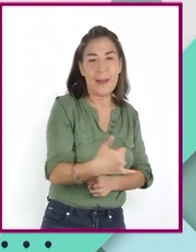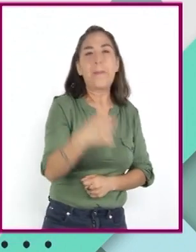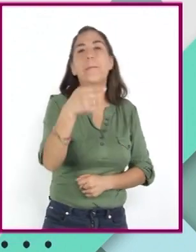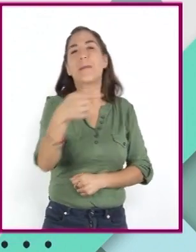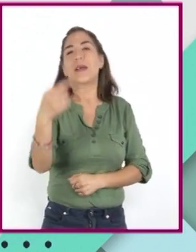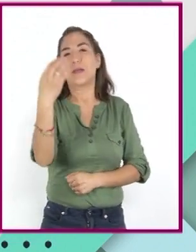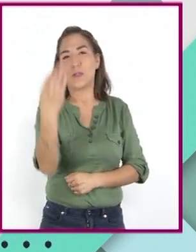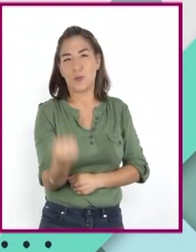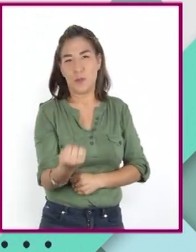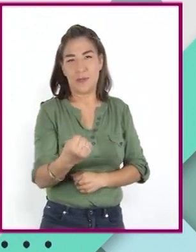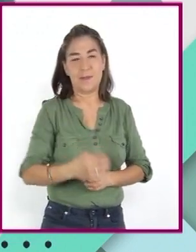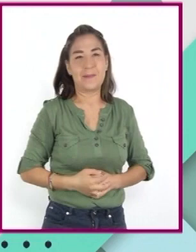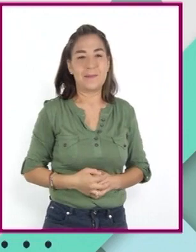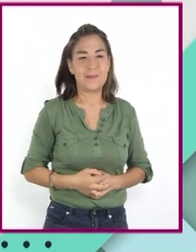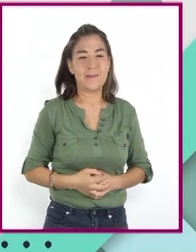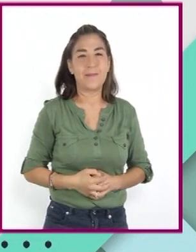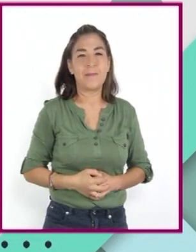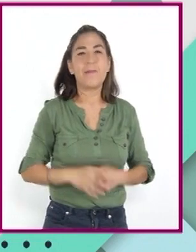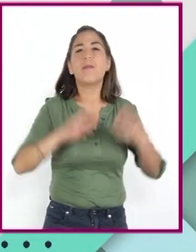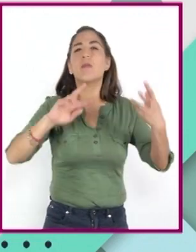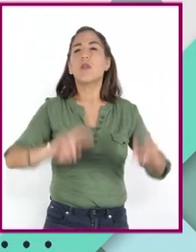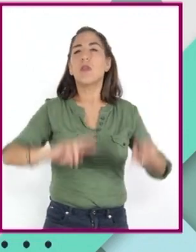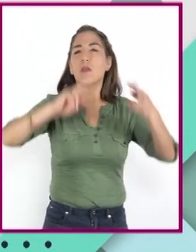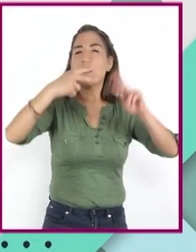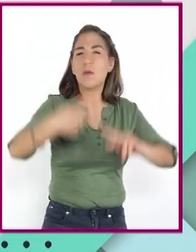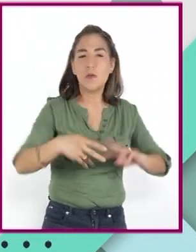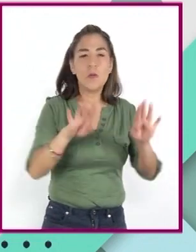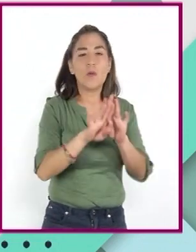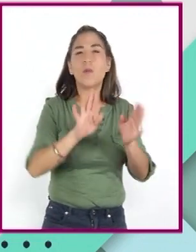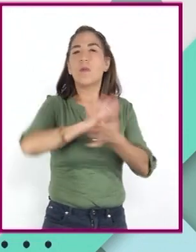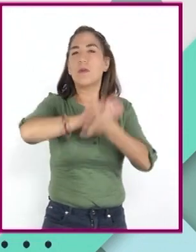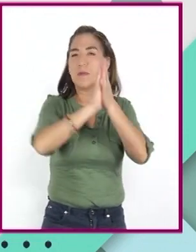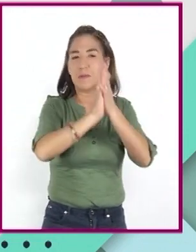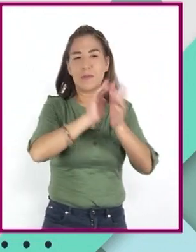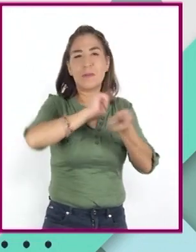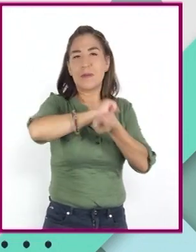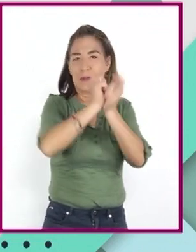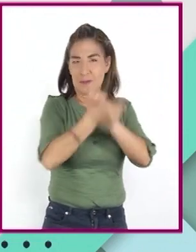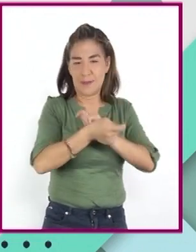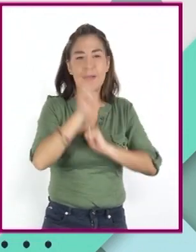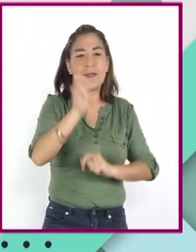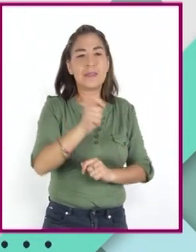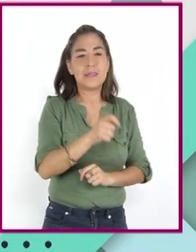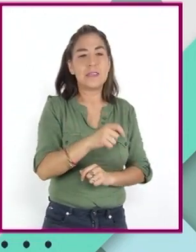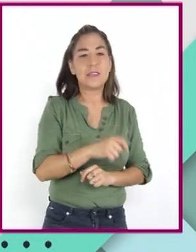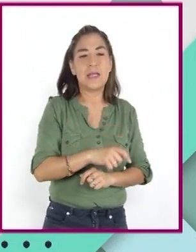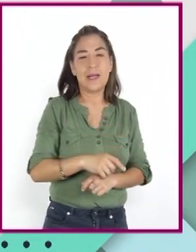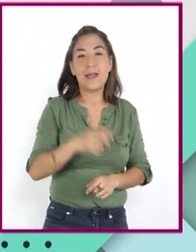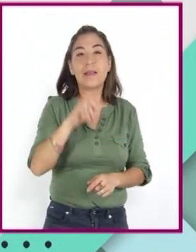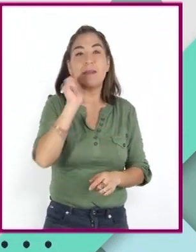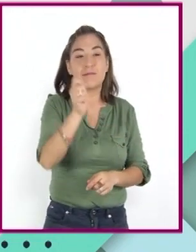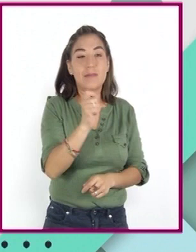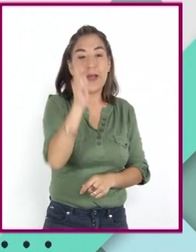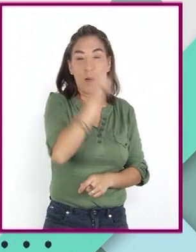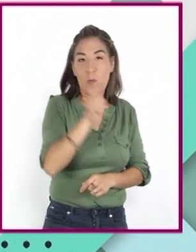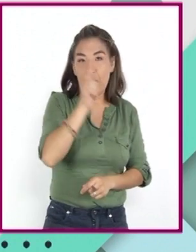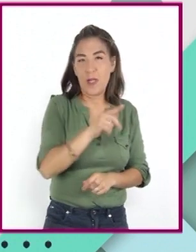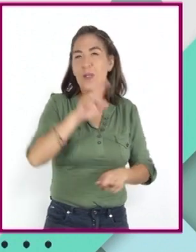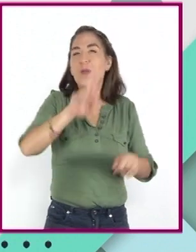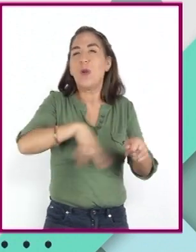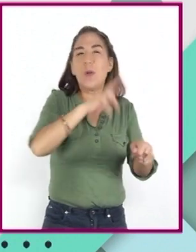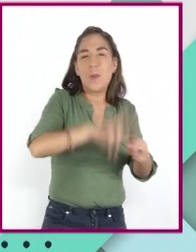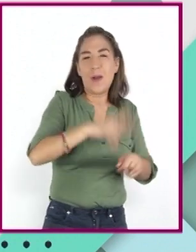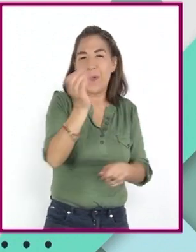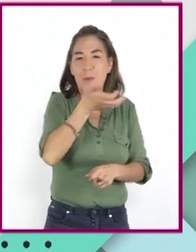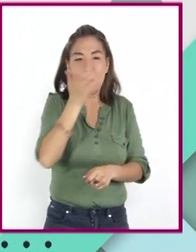9. Traduce del lenguaje común al lenguaje algebraico el producto de la suma